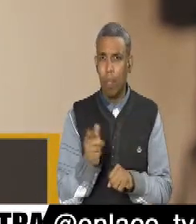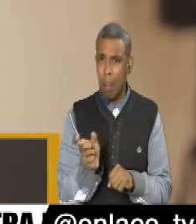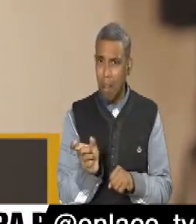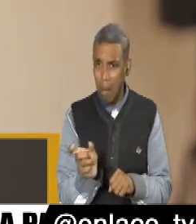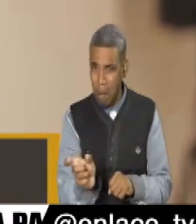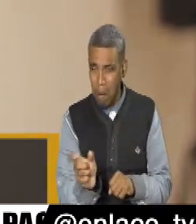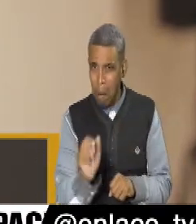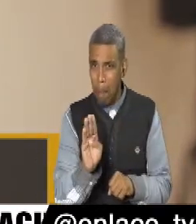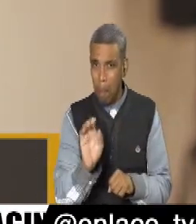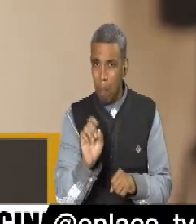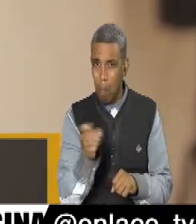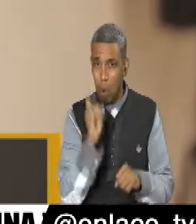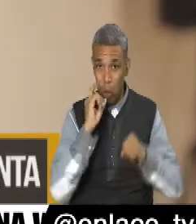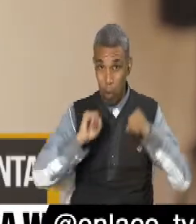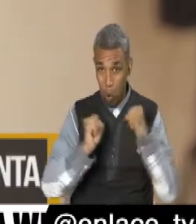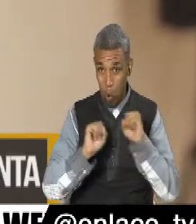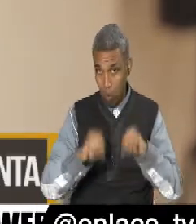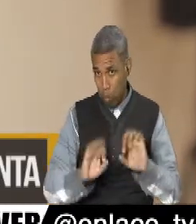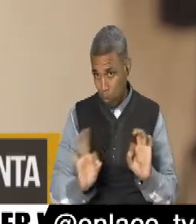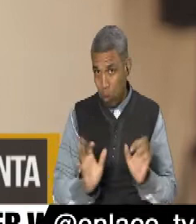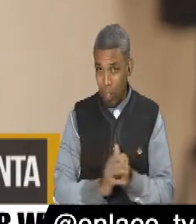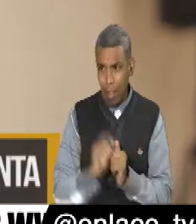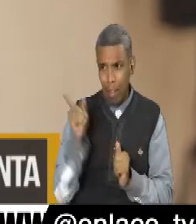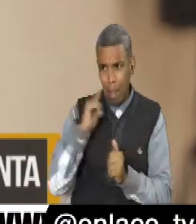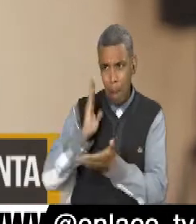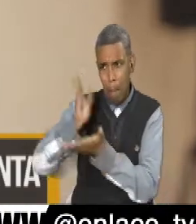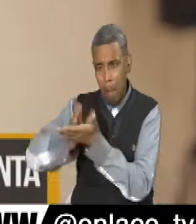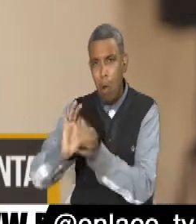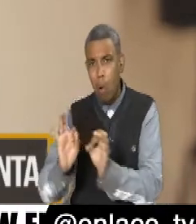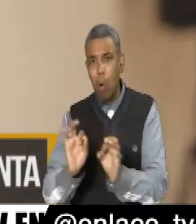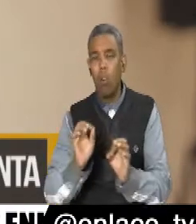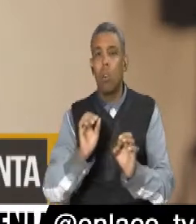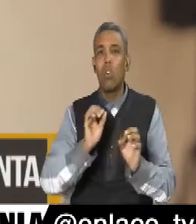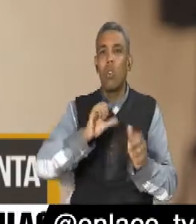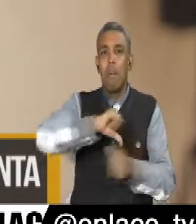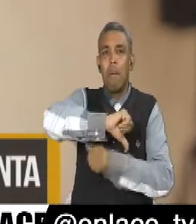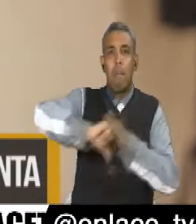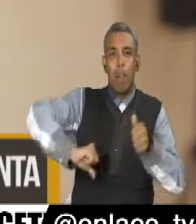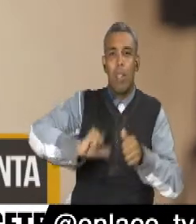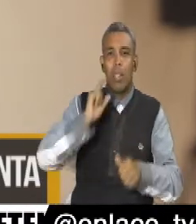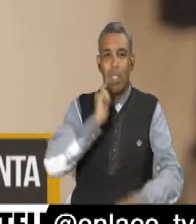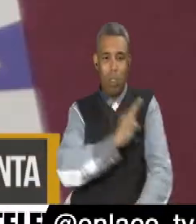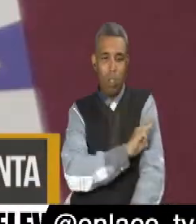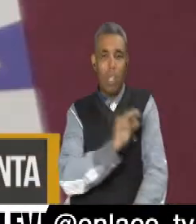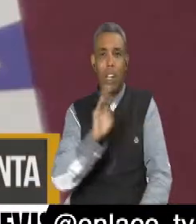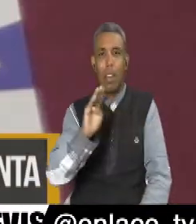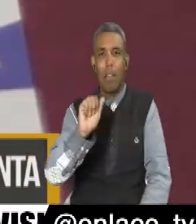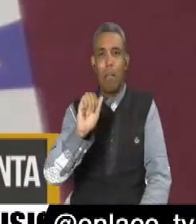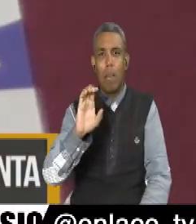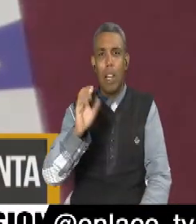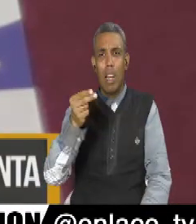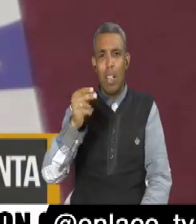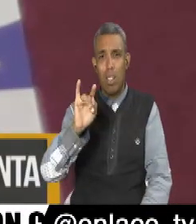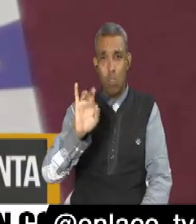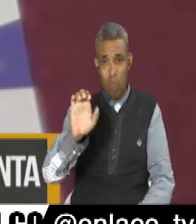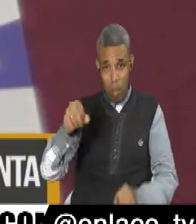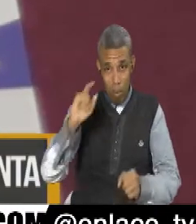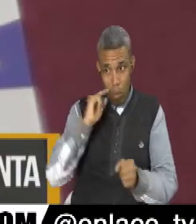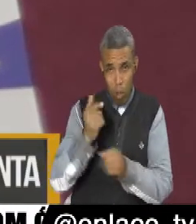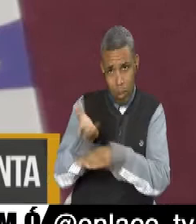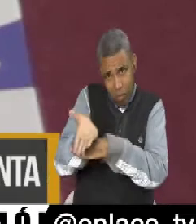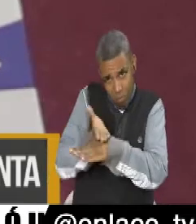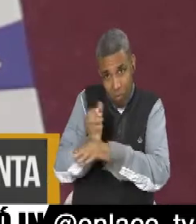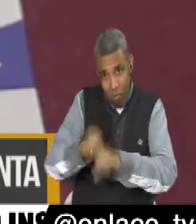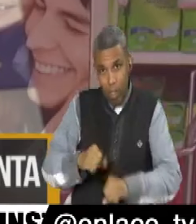documento en los puntos de autoservicio de La Quinta, Torcoroma, el Parque Bachué, Hotel Bachué o Nahuachica. La tarjeta de crédito permitirá que